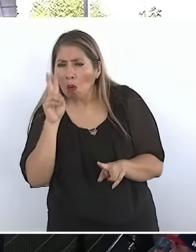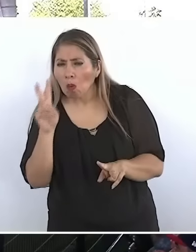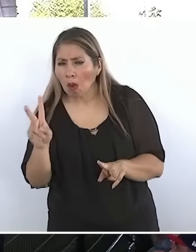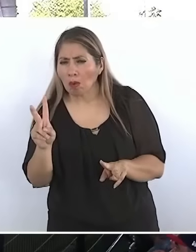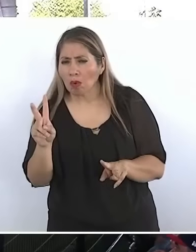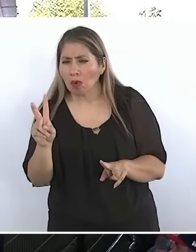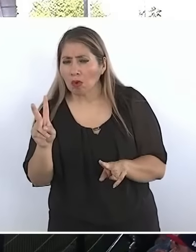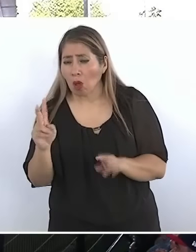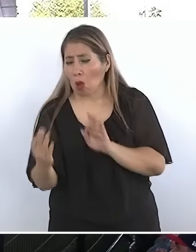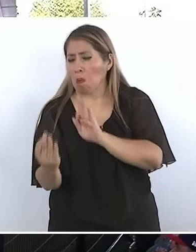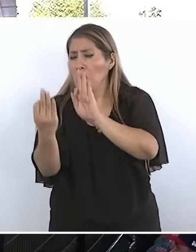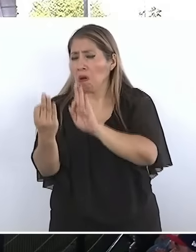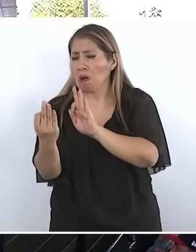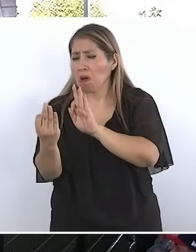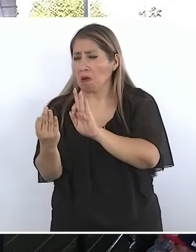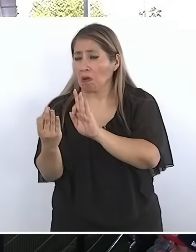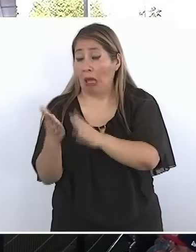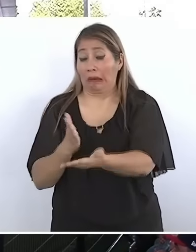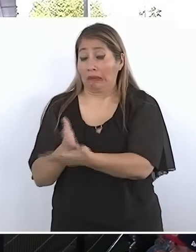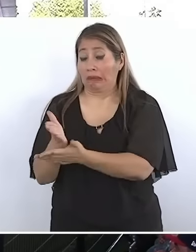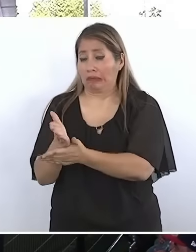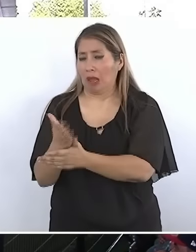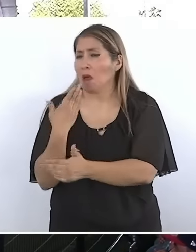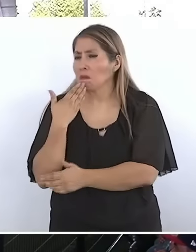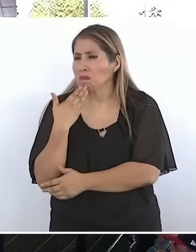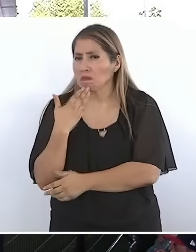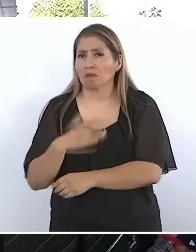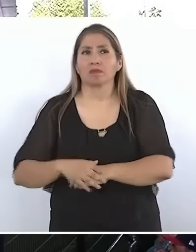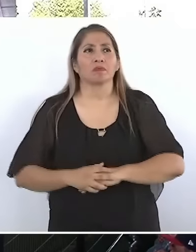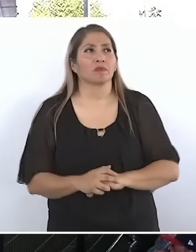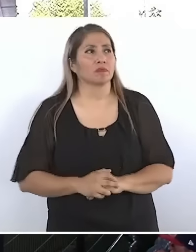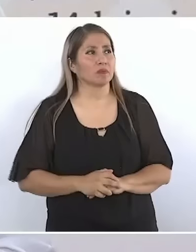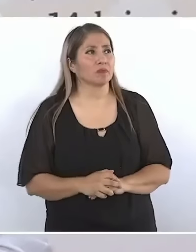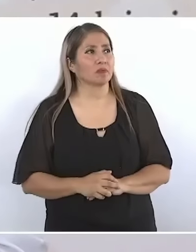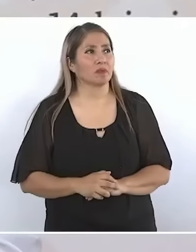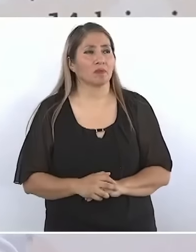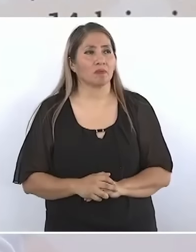como adversarios a vencer en buena lid.